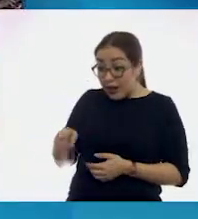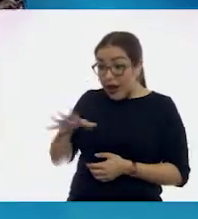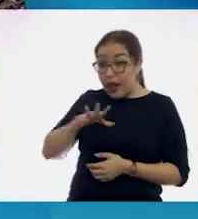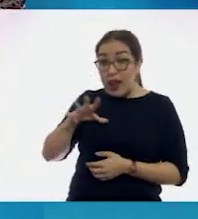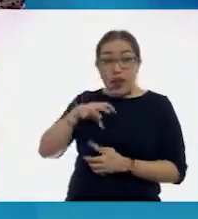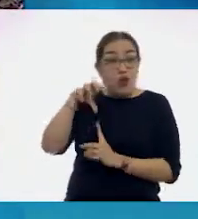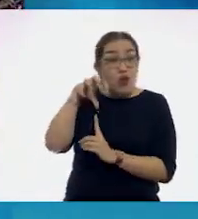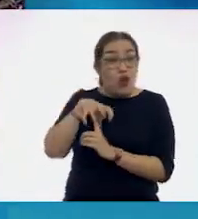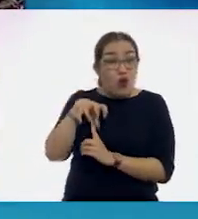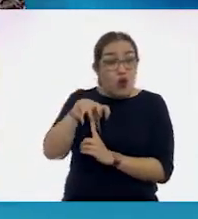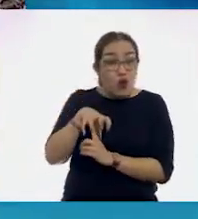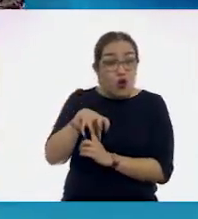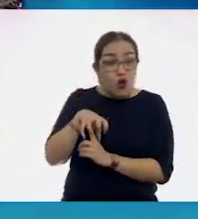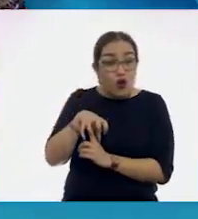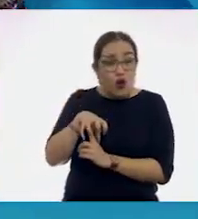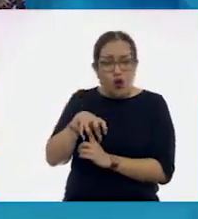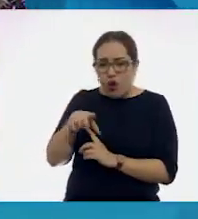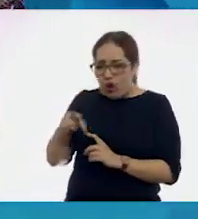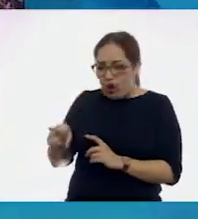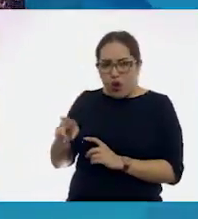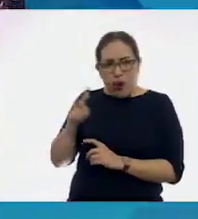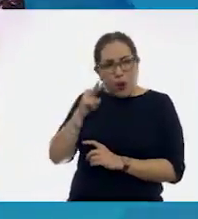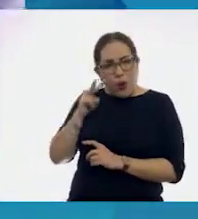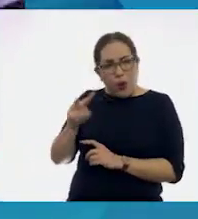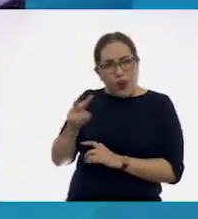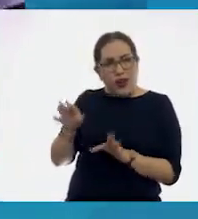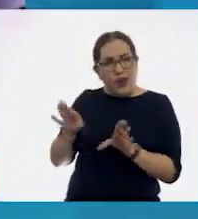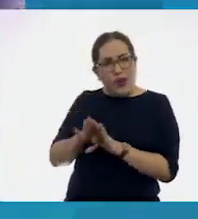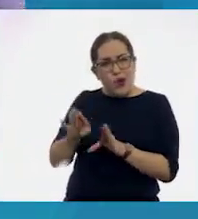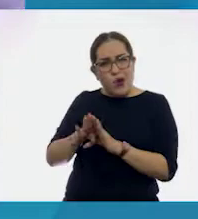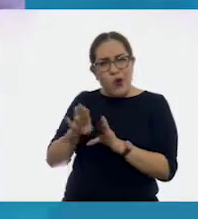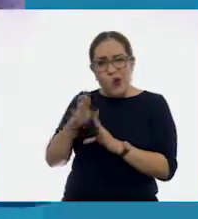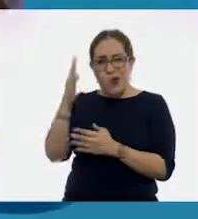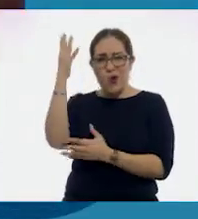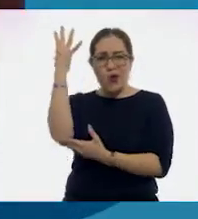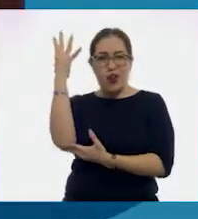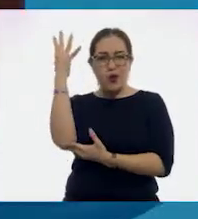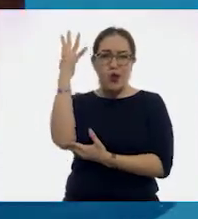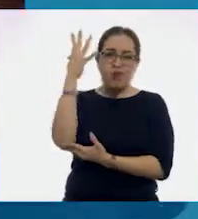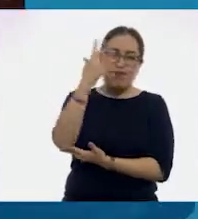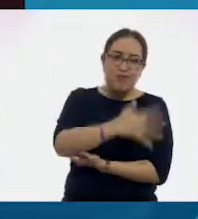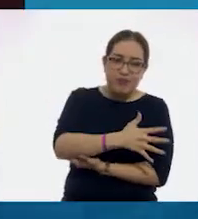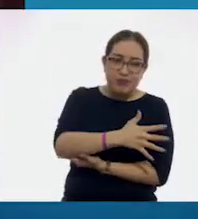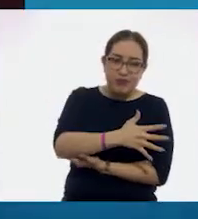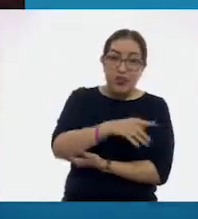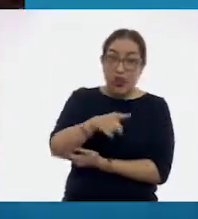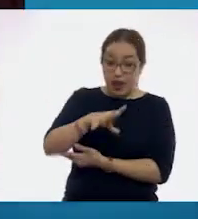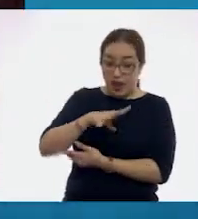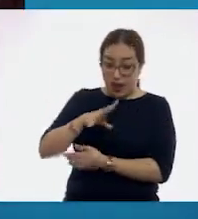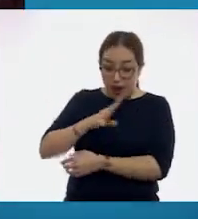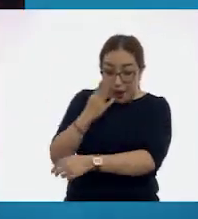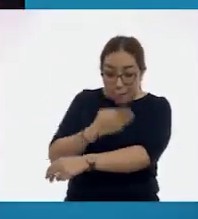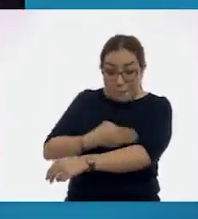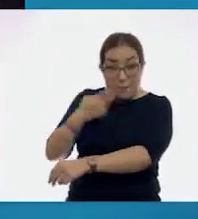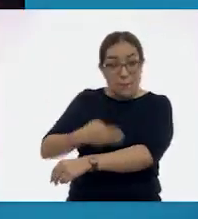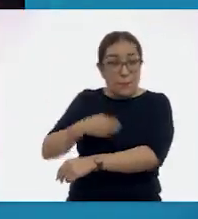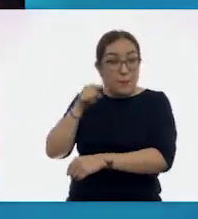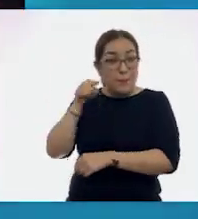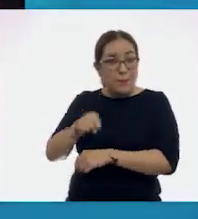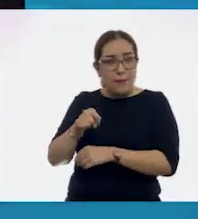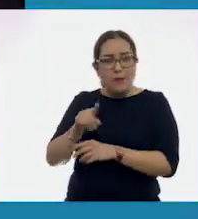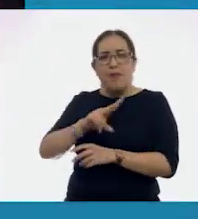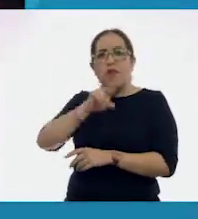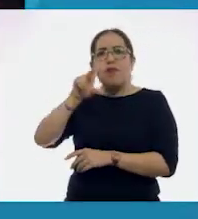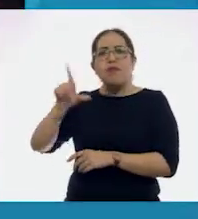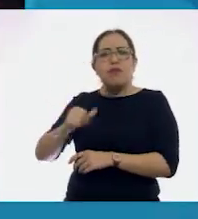hongo. Observa cómo viven los troncos caídos. Se alimenta de la madera que se descompone con